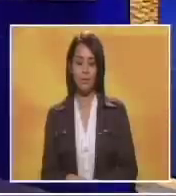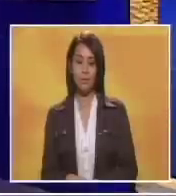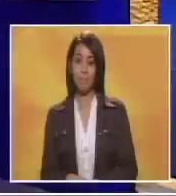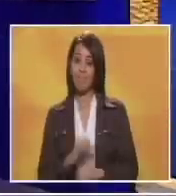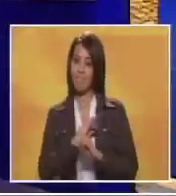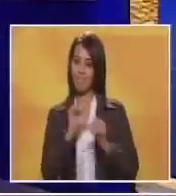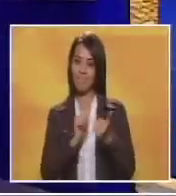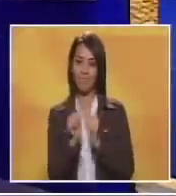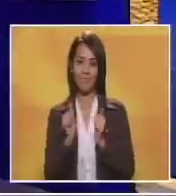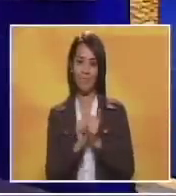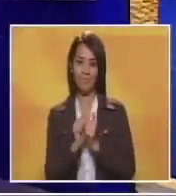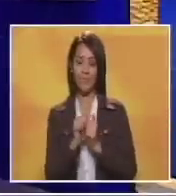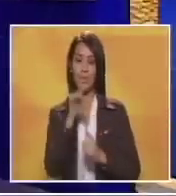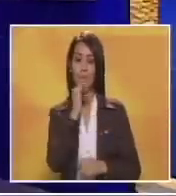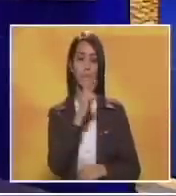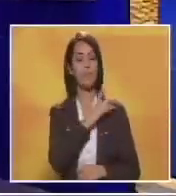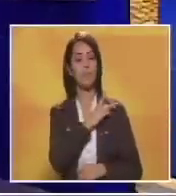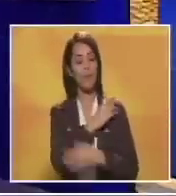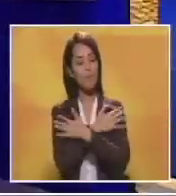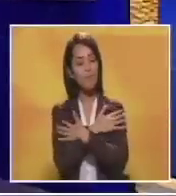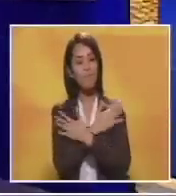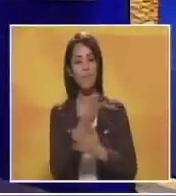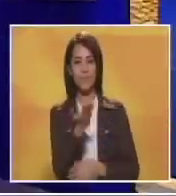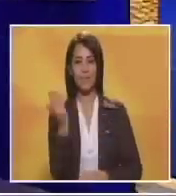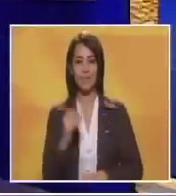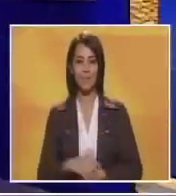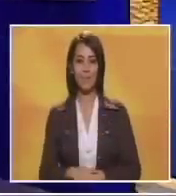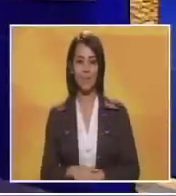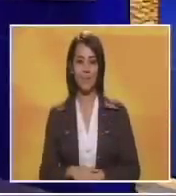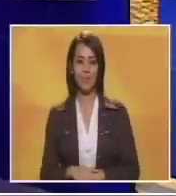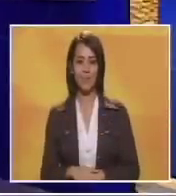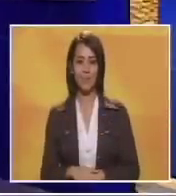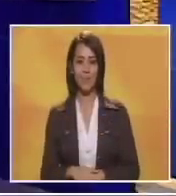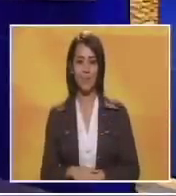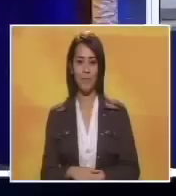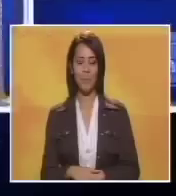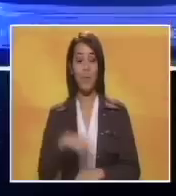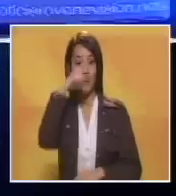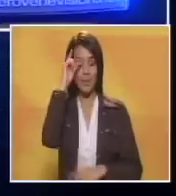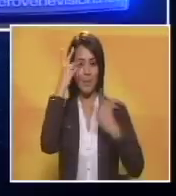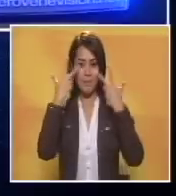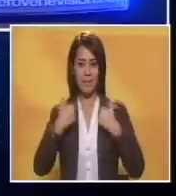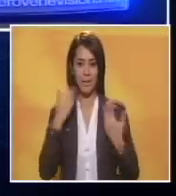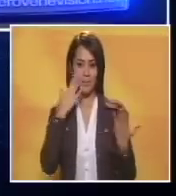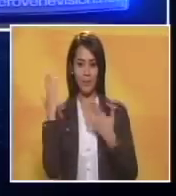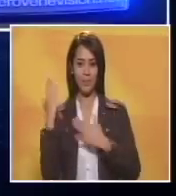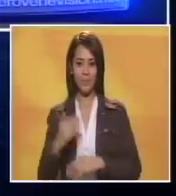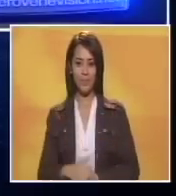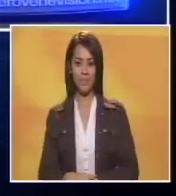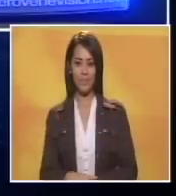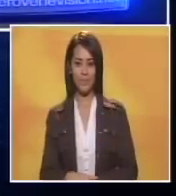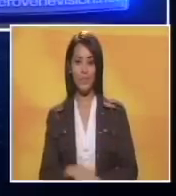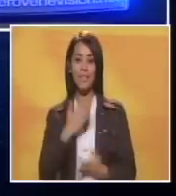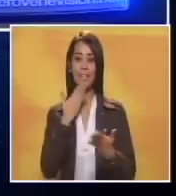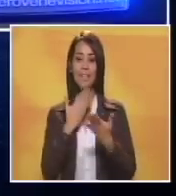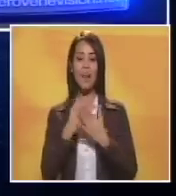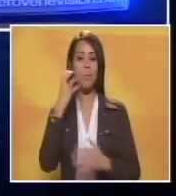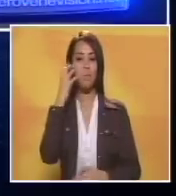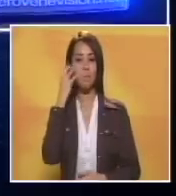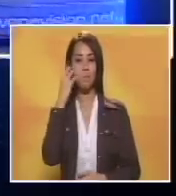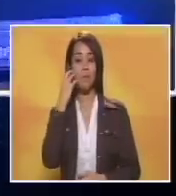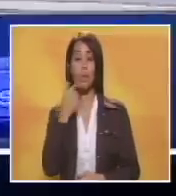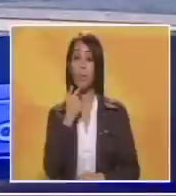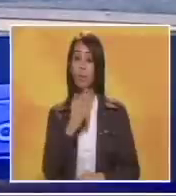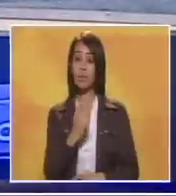Hasta aquí los deportes en su noticiero Venevisión. Un fuerte abrazo para todos. Volvemos con Endrina y con Milagros. Gracias, Gregorio.